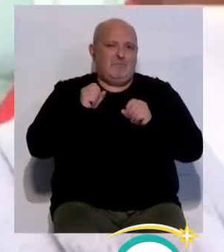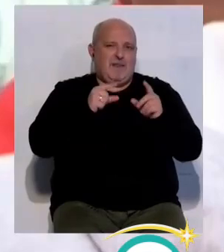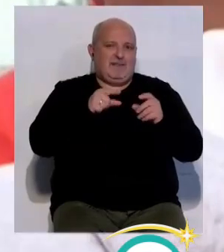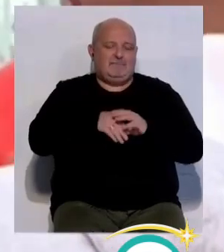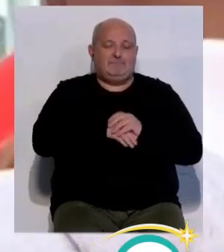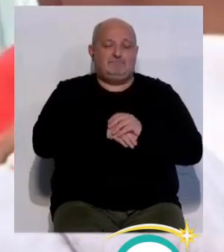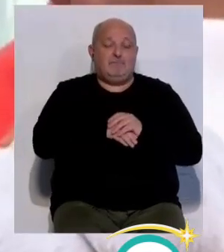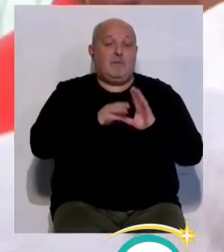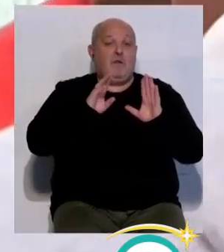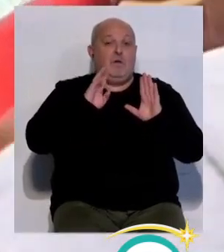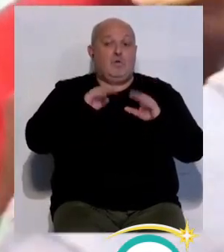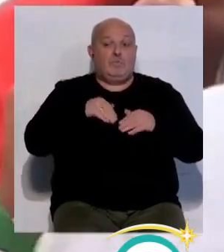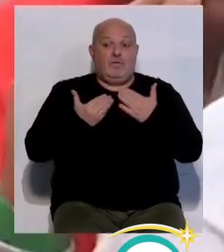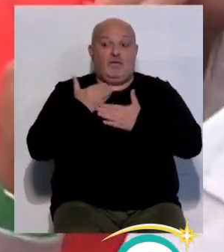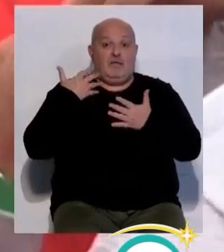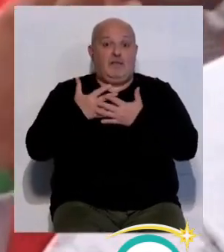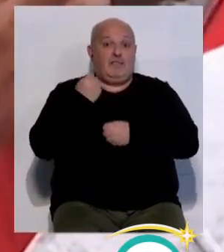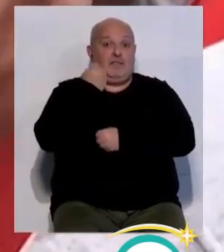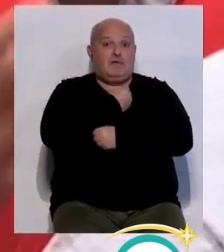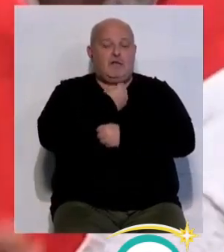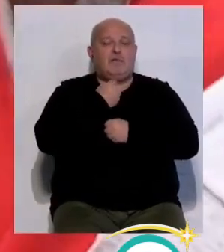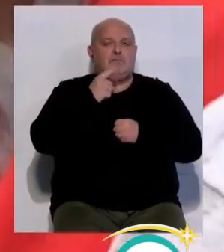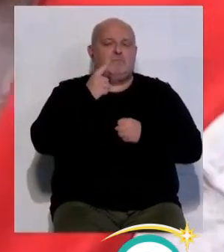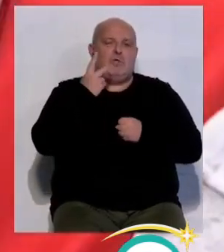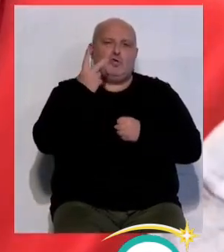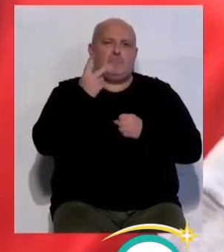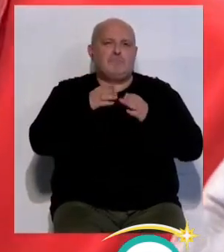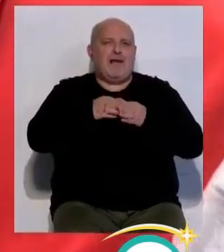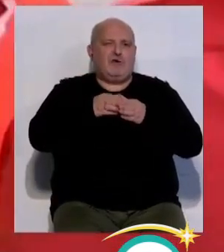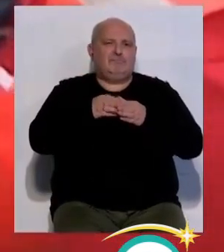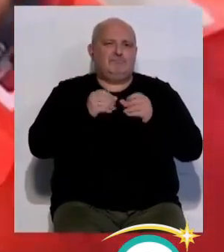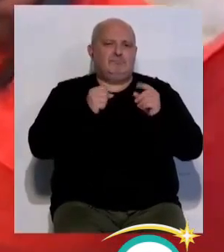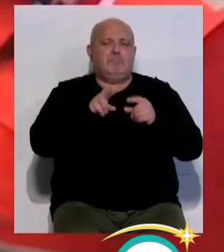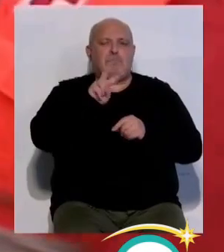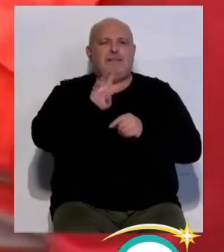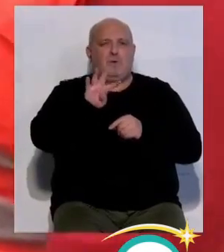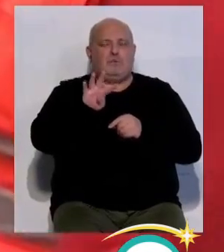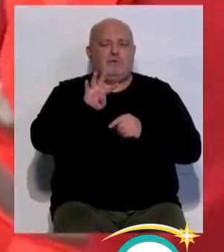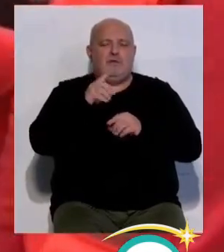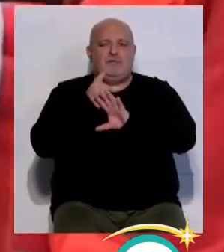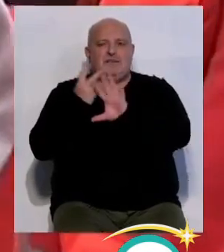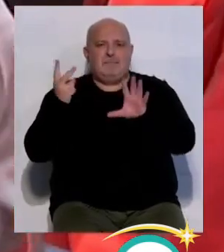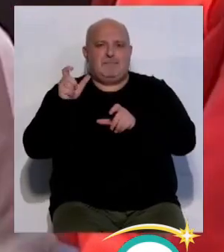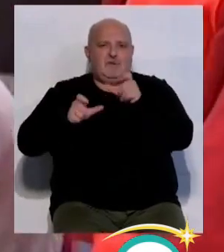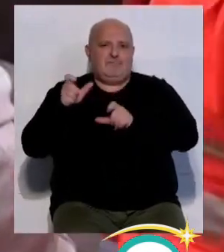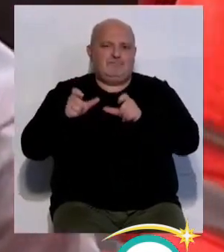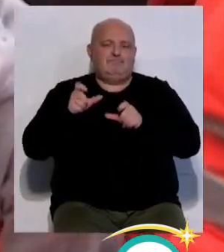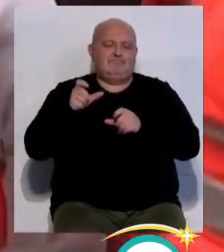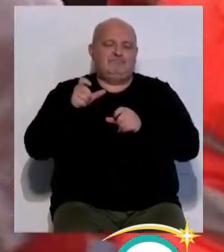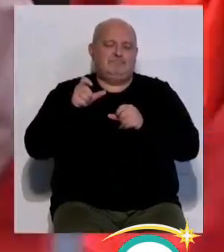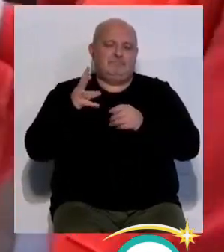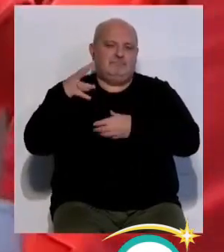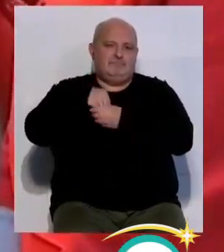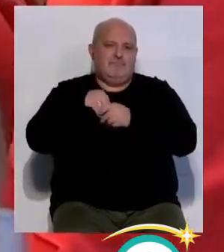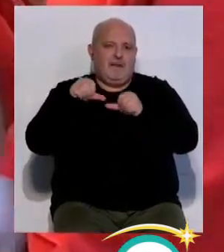obstante, en los últimos días de diciembre se han contabilizado 2 pateras con 24 y 17 personas que no se incluyen